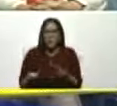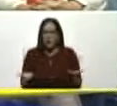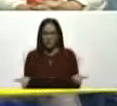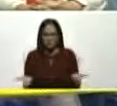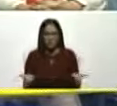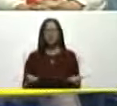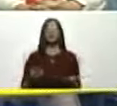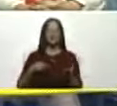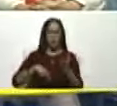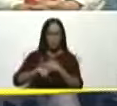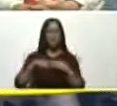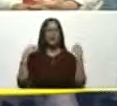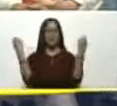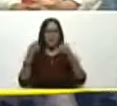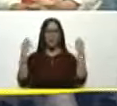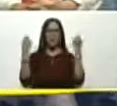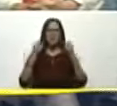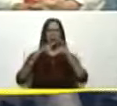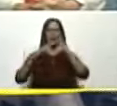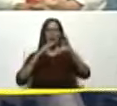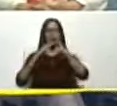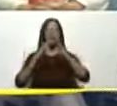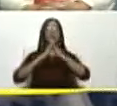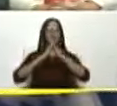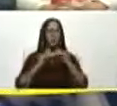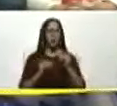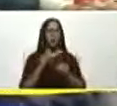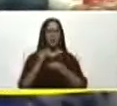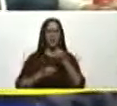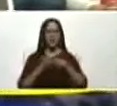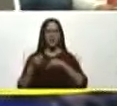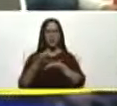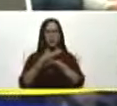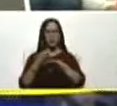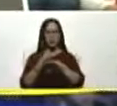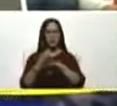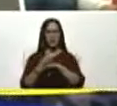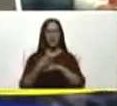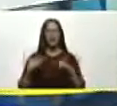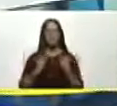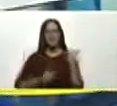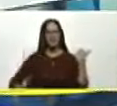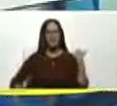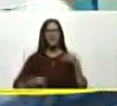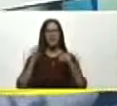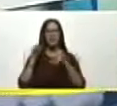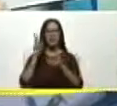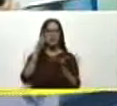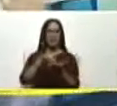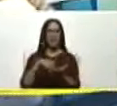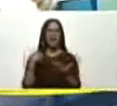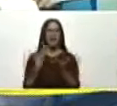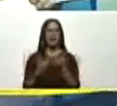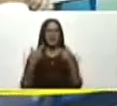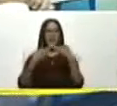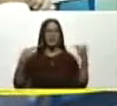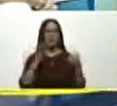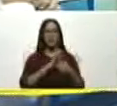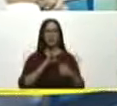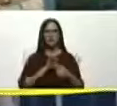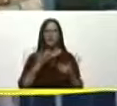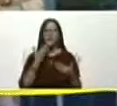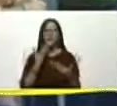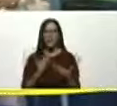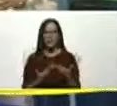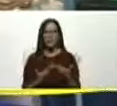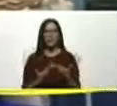campaña comunicacional y todo lo que haga la gobernación del presidente, eso va a llegar hasta las redes sociales, permitiendo